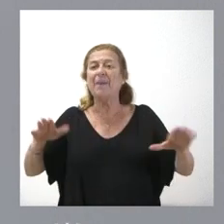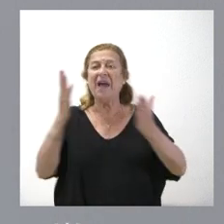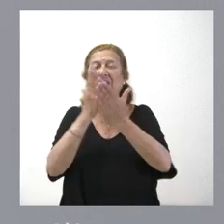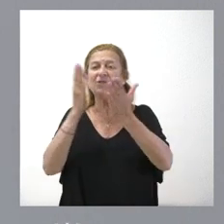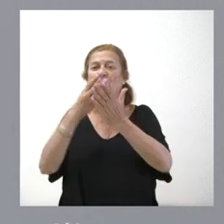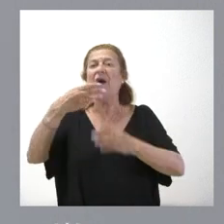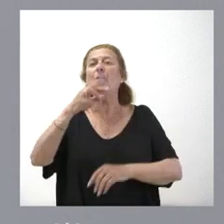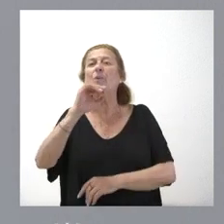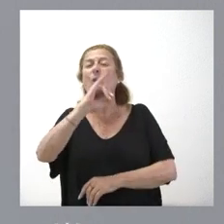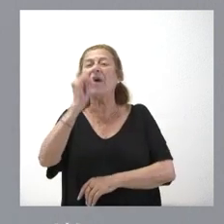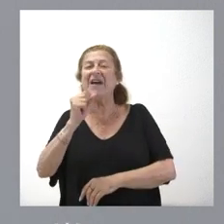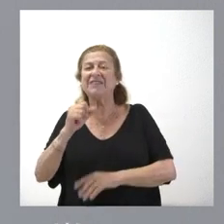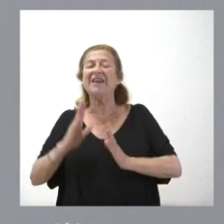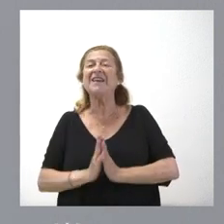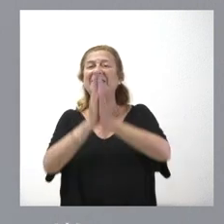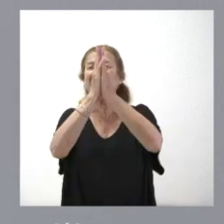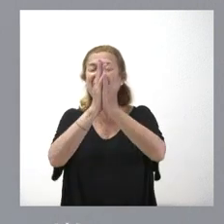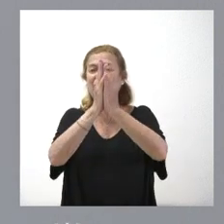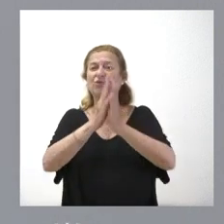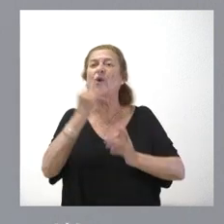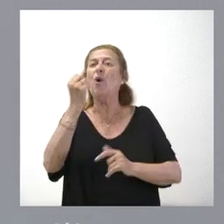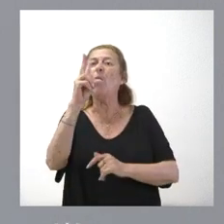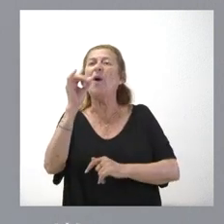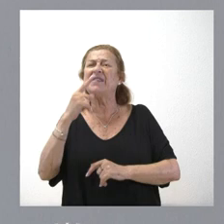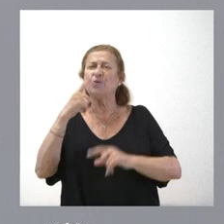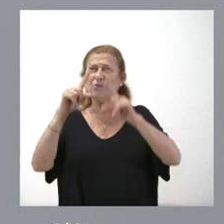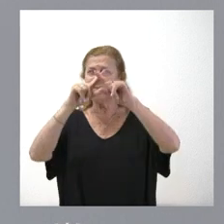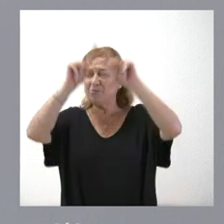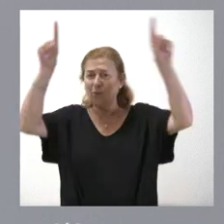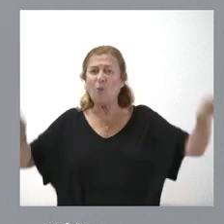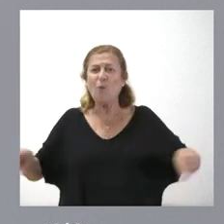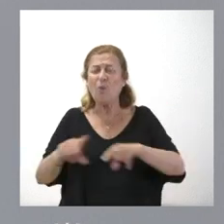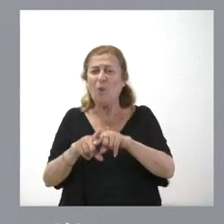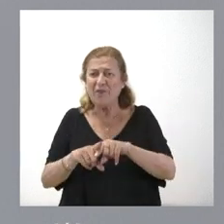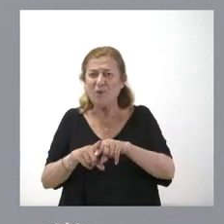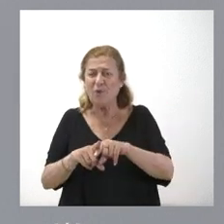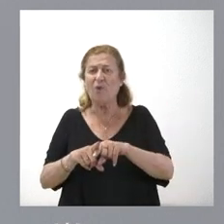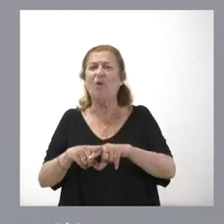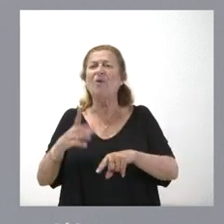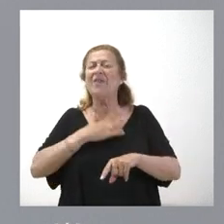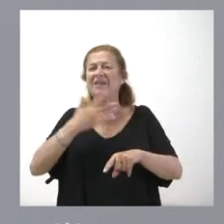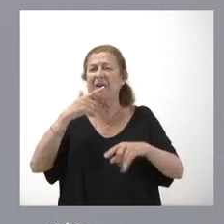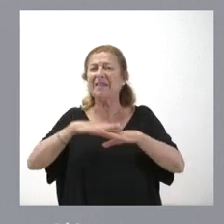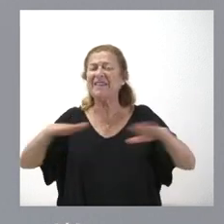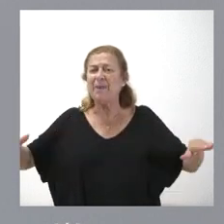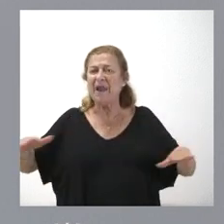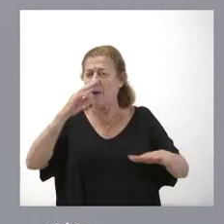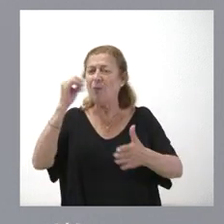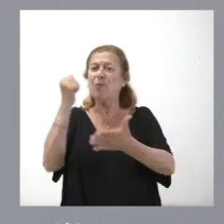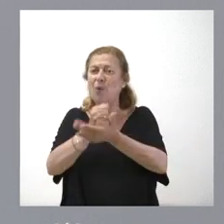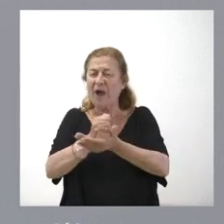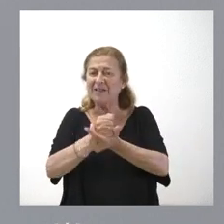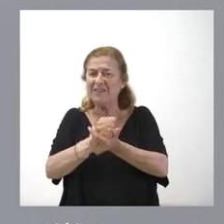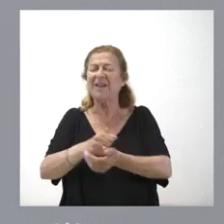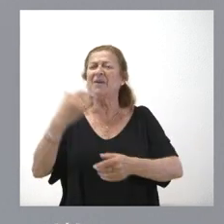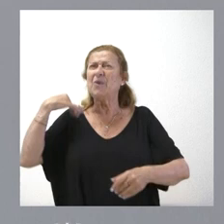Juanes es un óleo sobre tabla de la escuela de brujas que se da Data en un periodo que abarca finales del